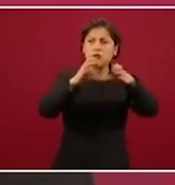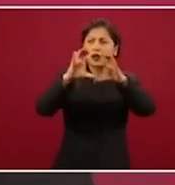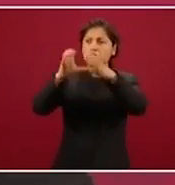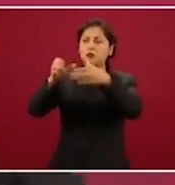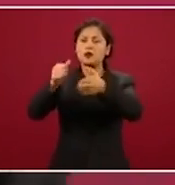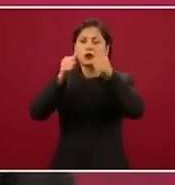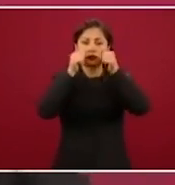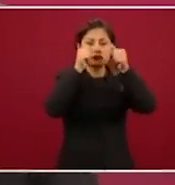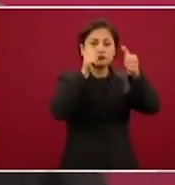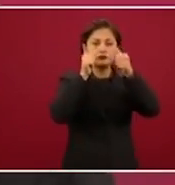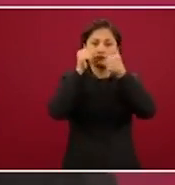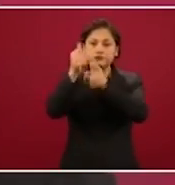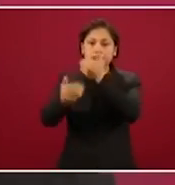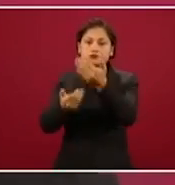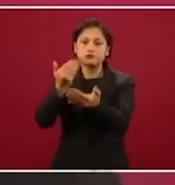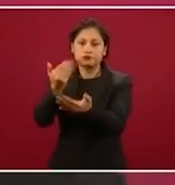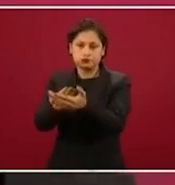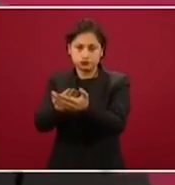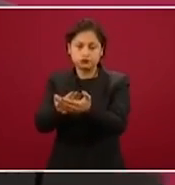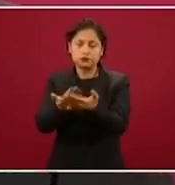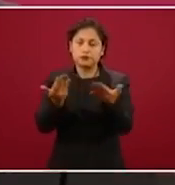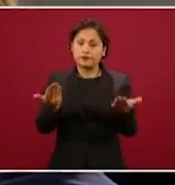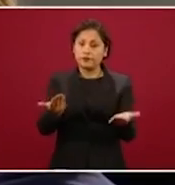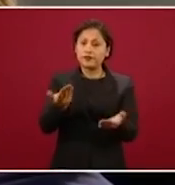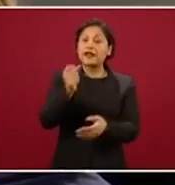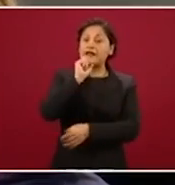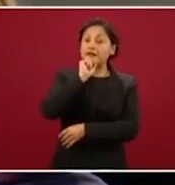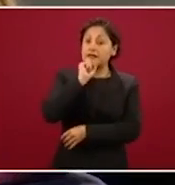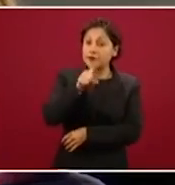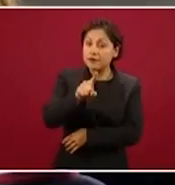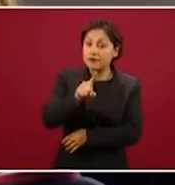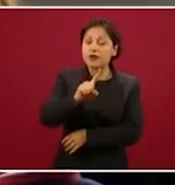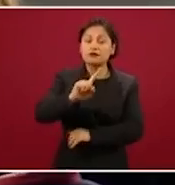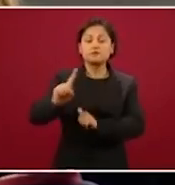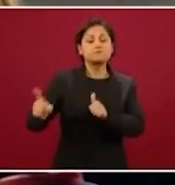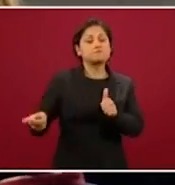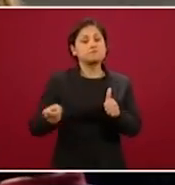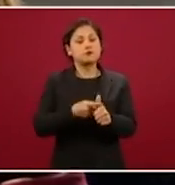darle preferencia a los pobres,